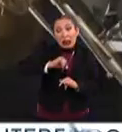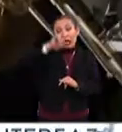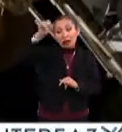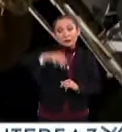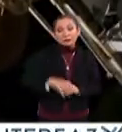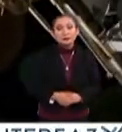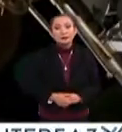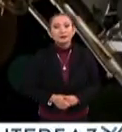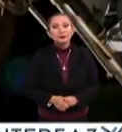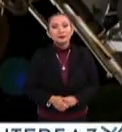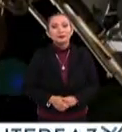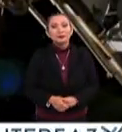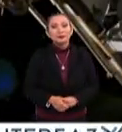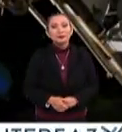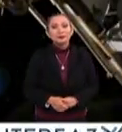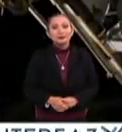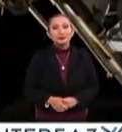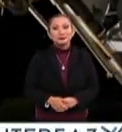lejos.